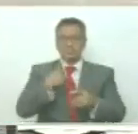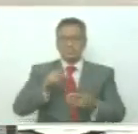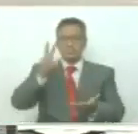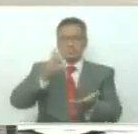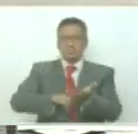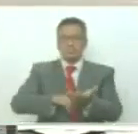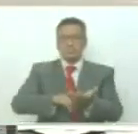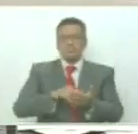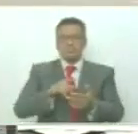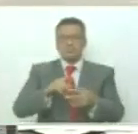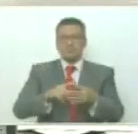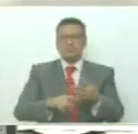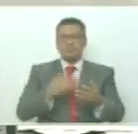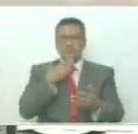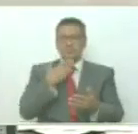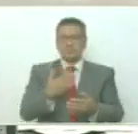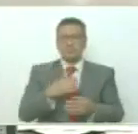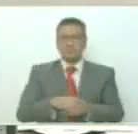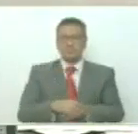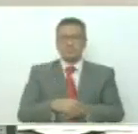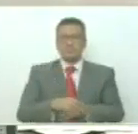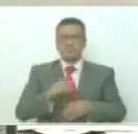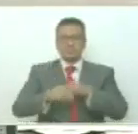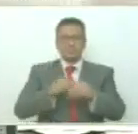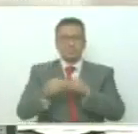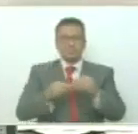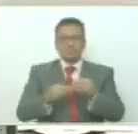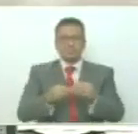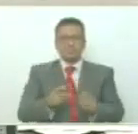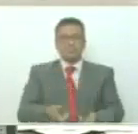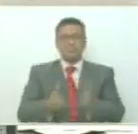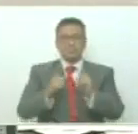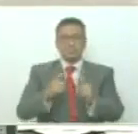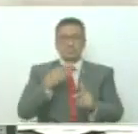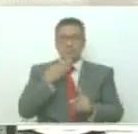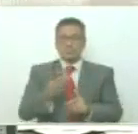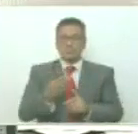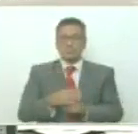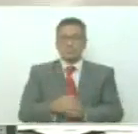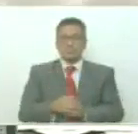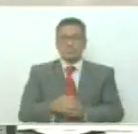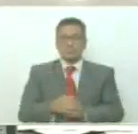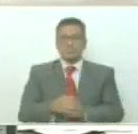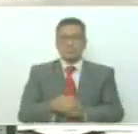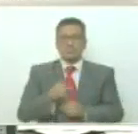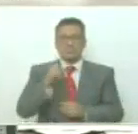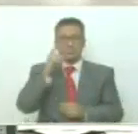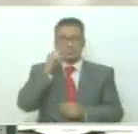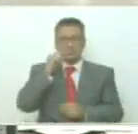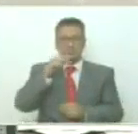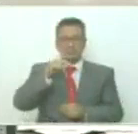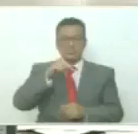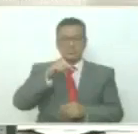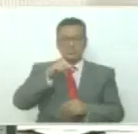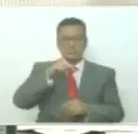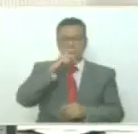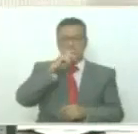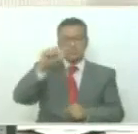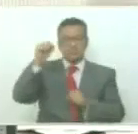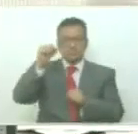aprobada la solicitud hecha, la autorización solicitada por el ciudadano Nicolás Maduro